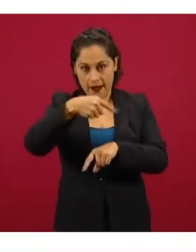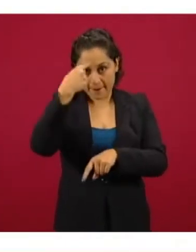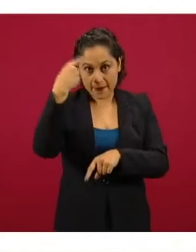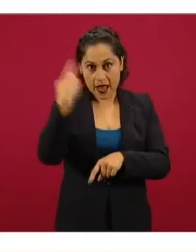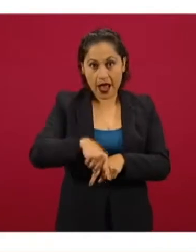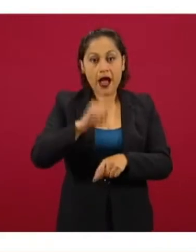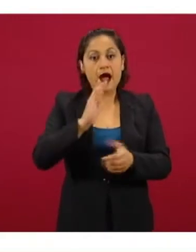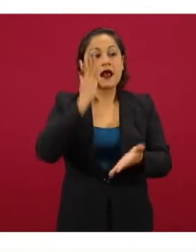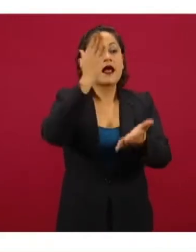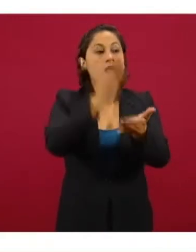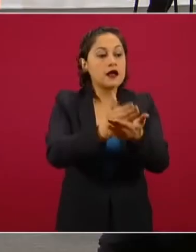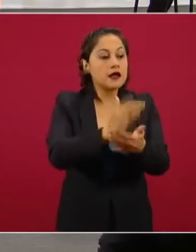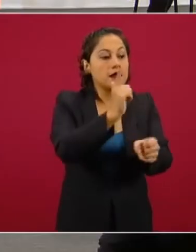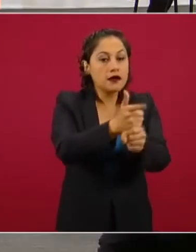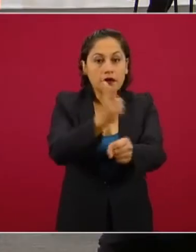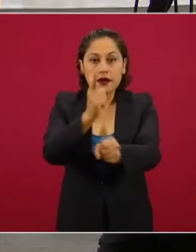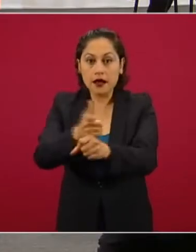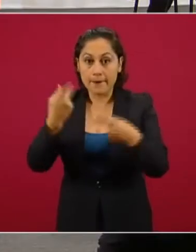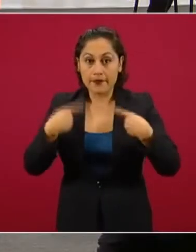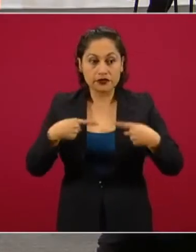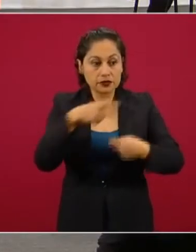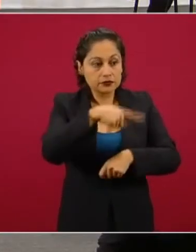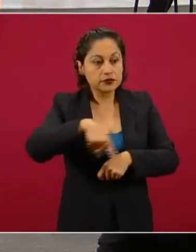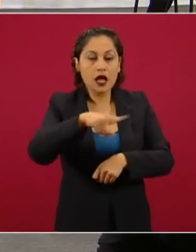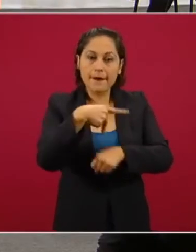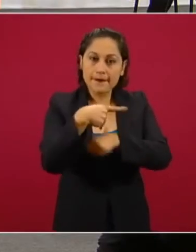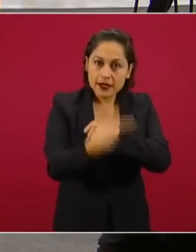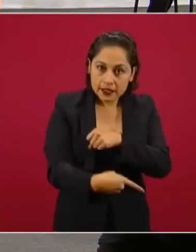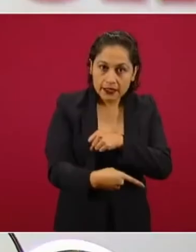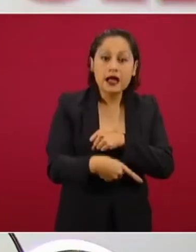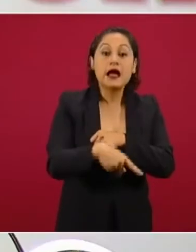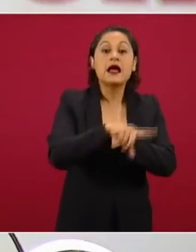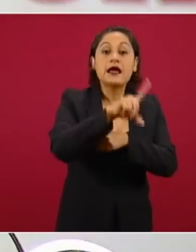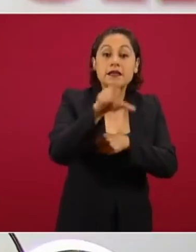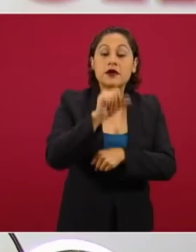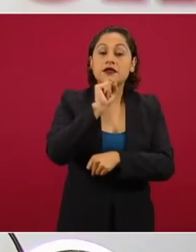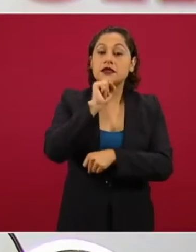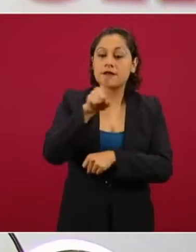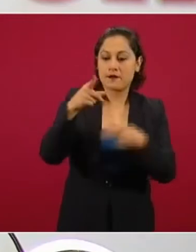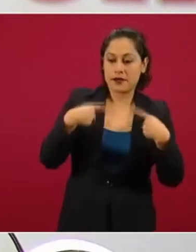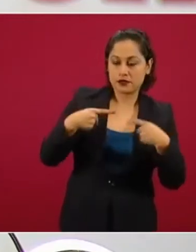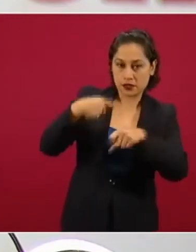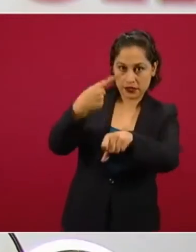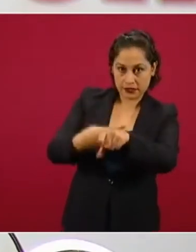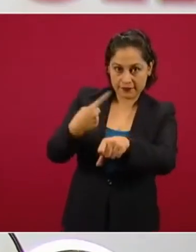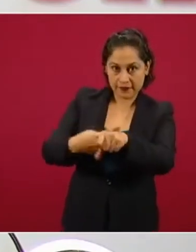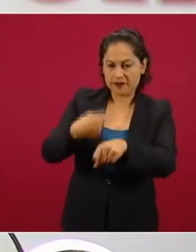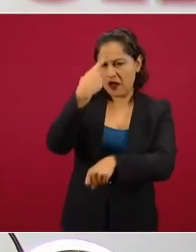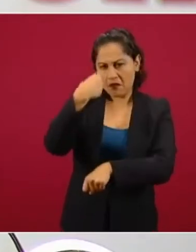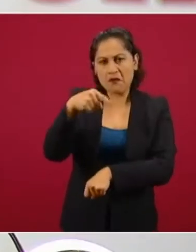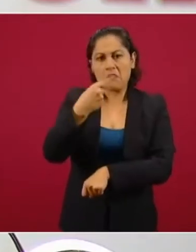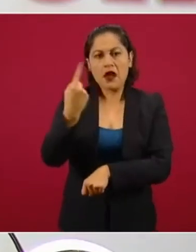tempranamente personas en riesgo, primero, y después también personas enfermas, con el propósito de